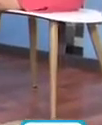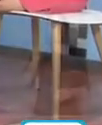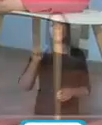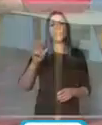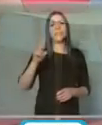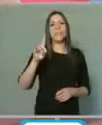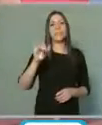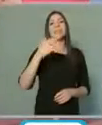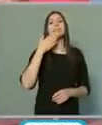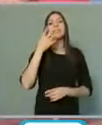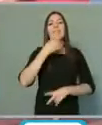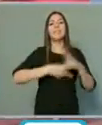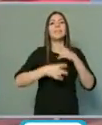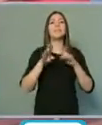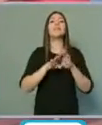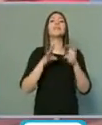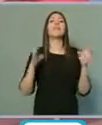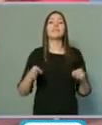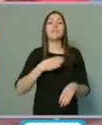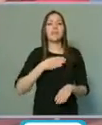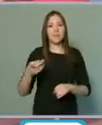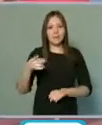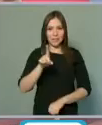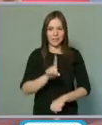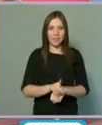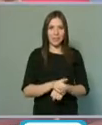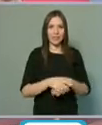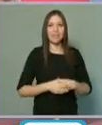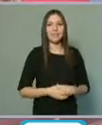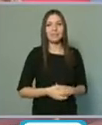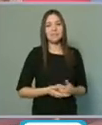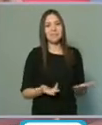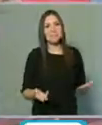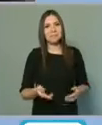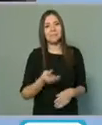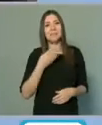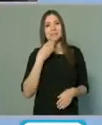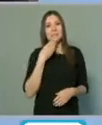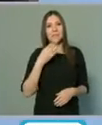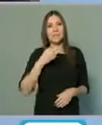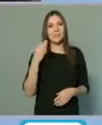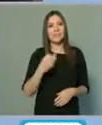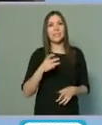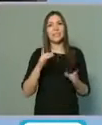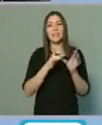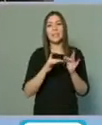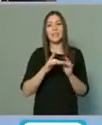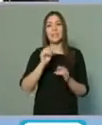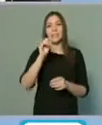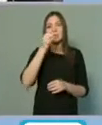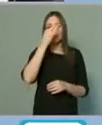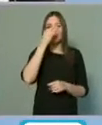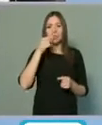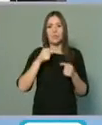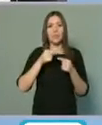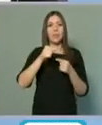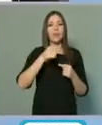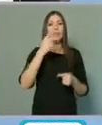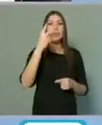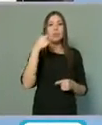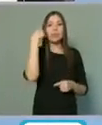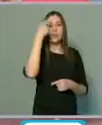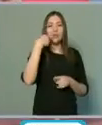Michetti, bienvenida, buenos días. Buenos días a todos. Buenos días, Claudia. Pues bien lo dices, apenas a 2 horas y media ya nos